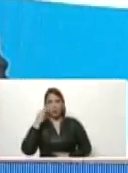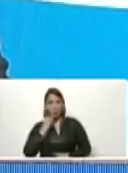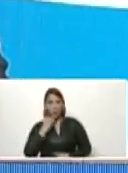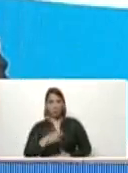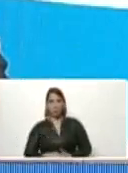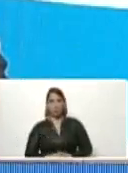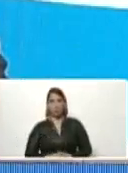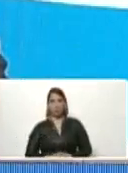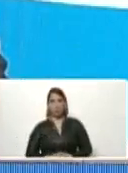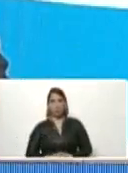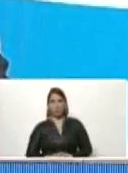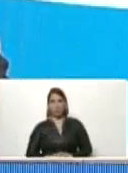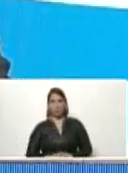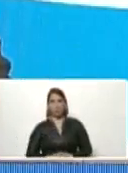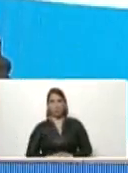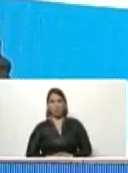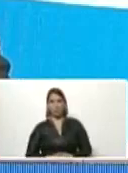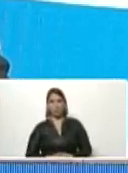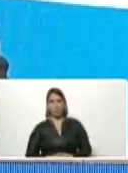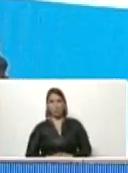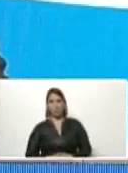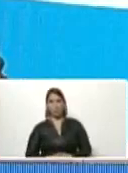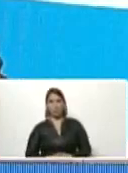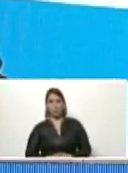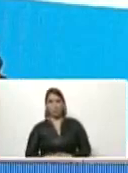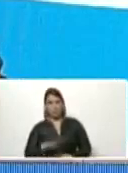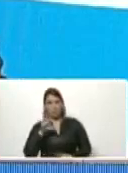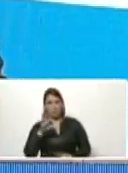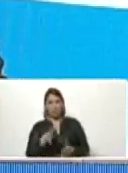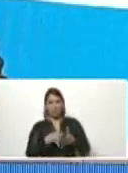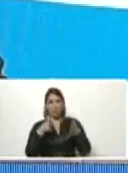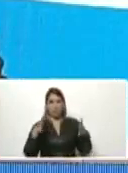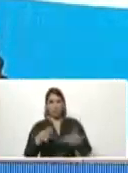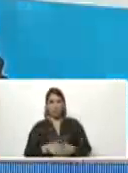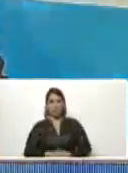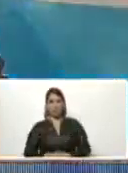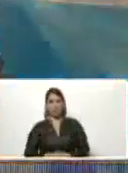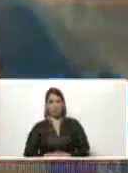nuestro Simón, porque son nuestros, de la patria grande.